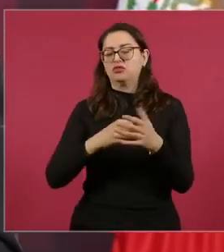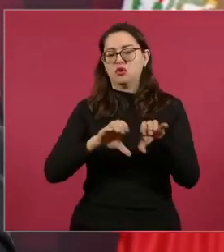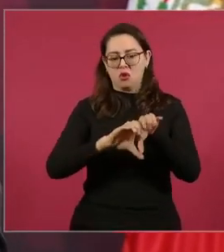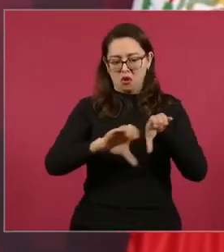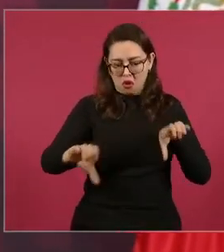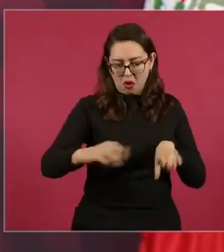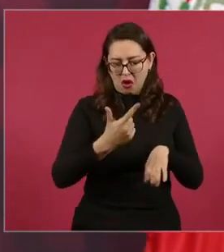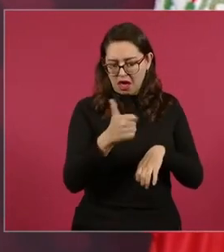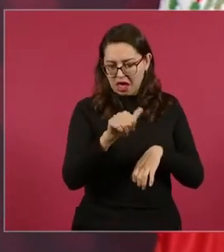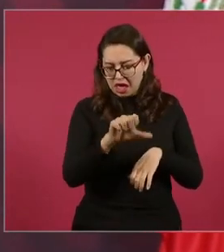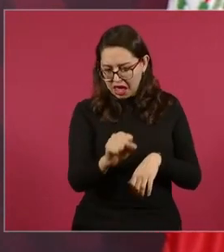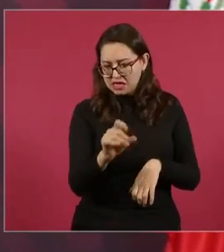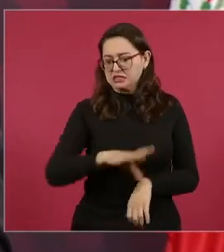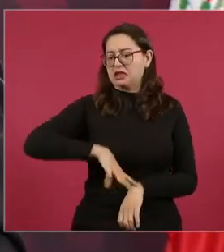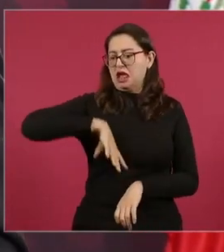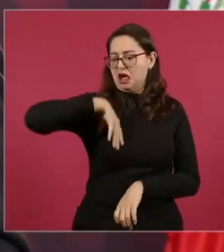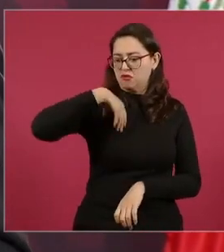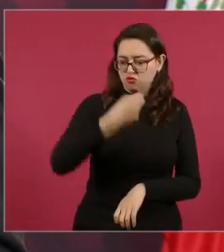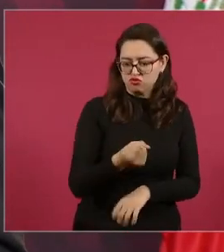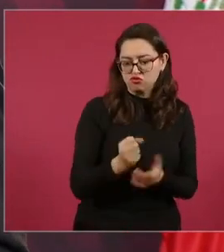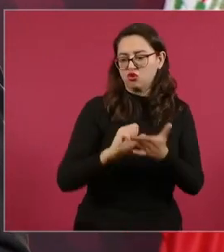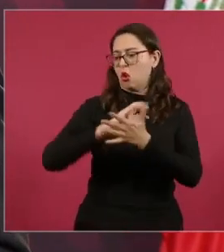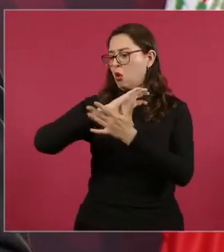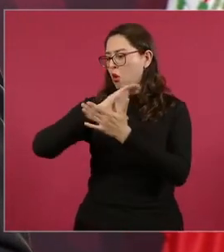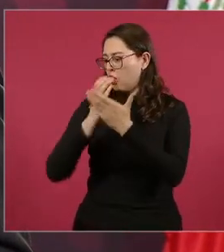contratos de hospitales,